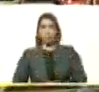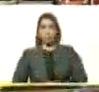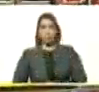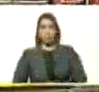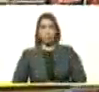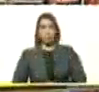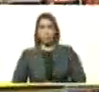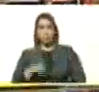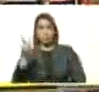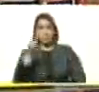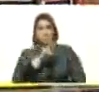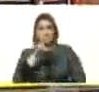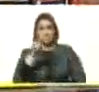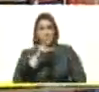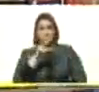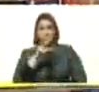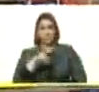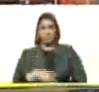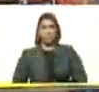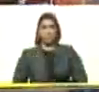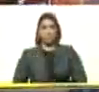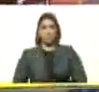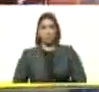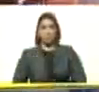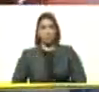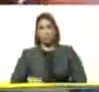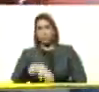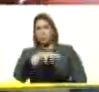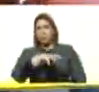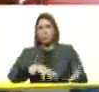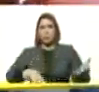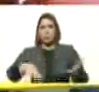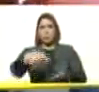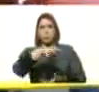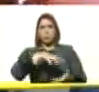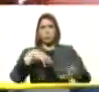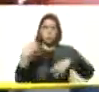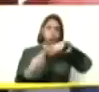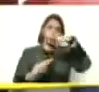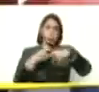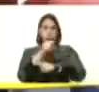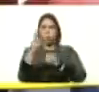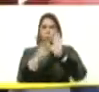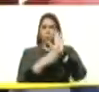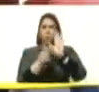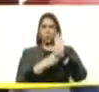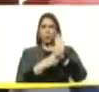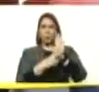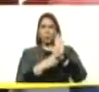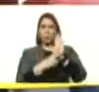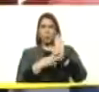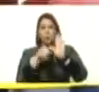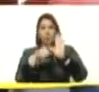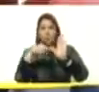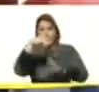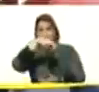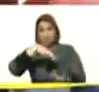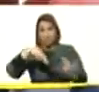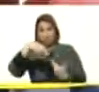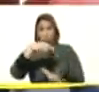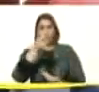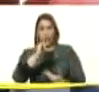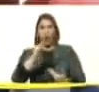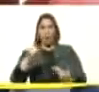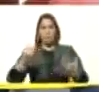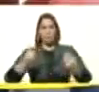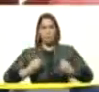es que en Venezuela se desató una revolución verdadera y esa revolución está